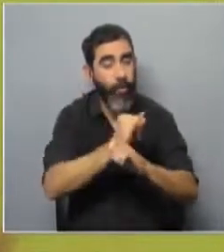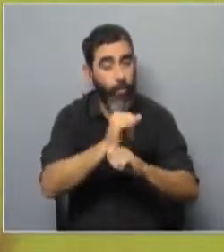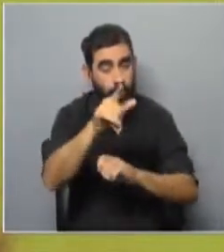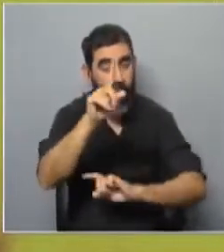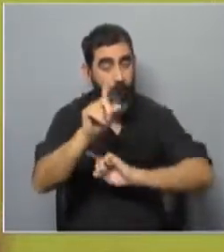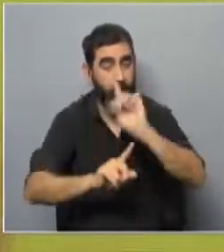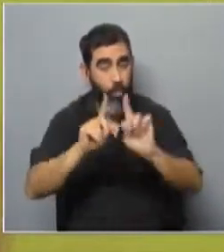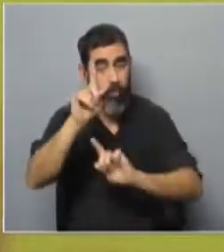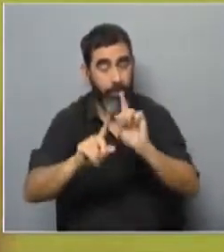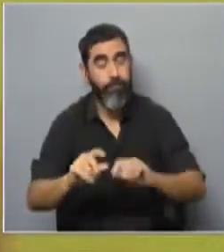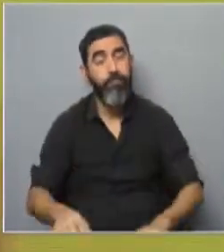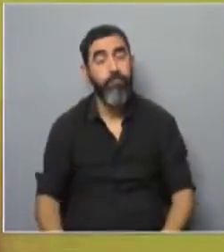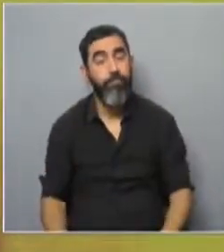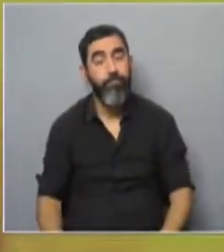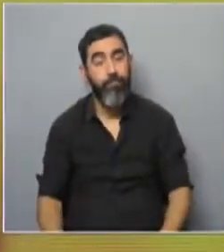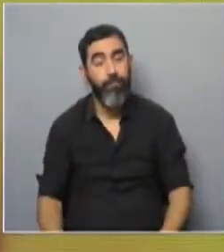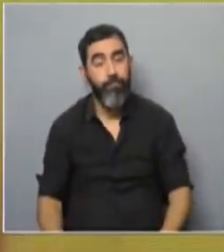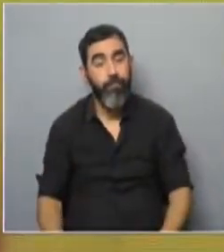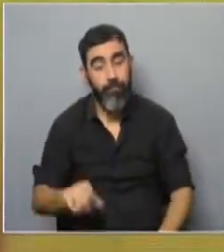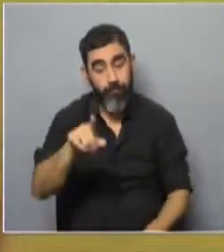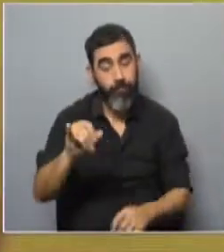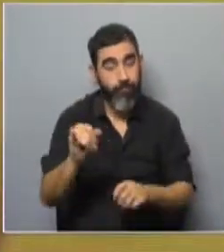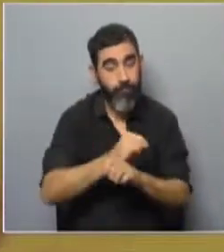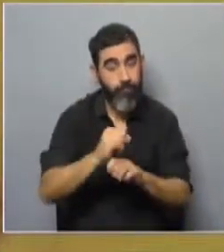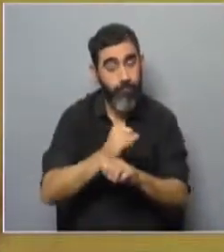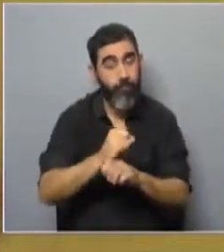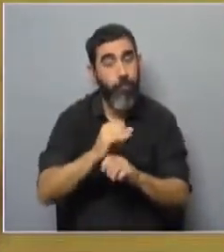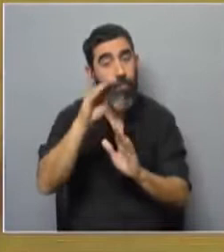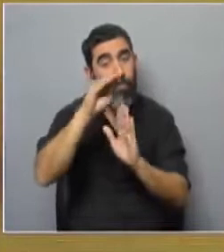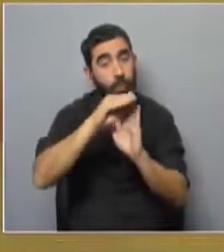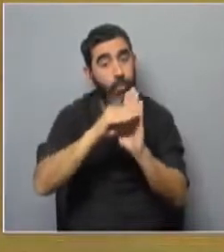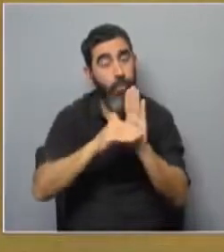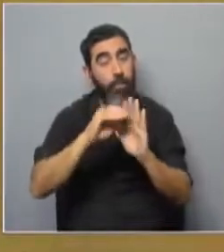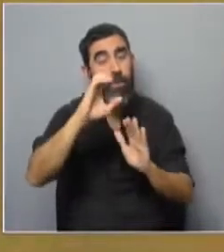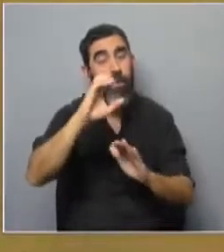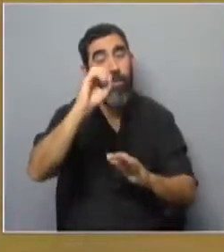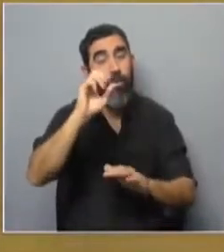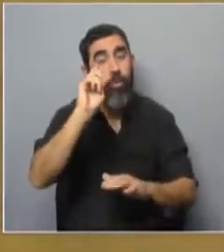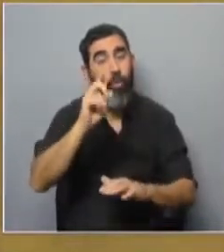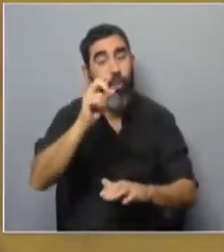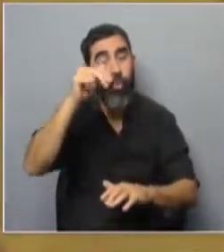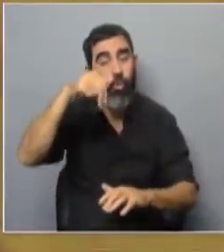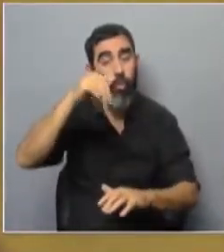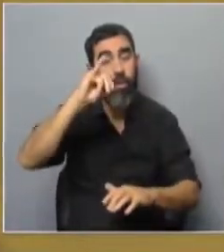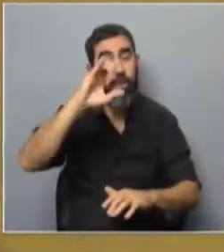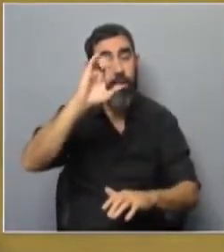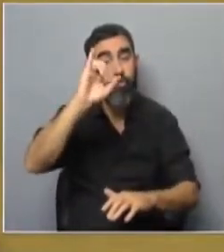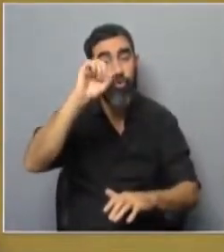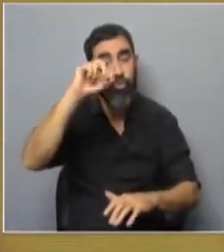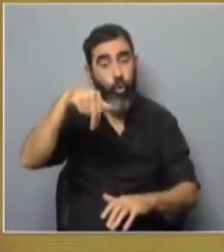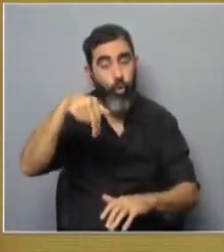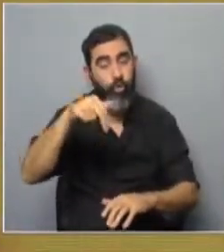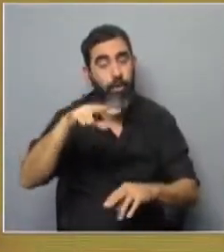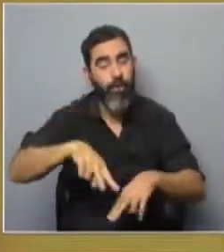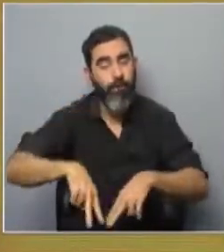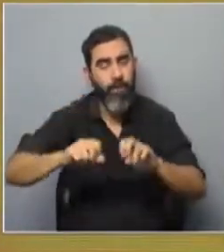facultad. Bueno, dentro de este instituto vamos a hablar del programa Cognición. Allí se estudian desde el punto de vista